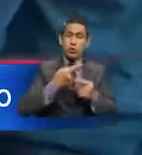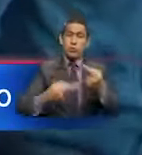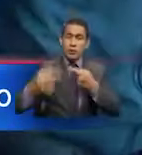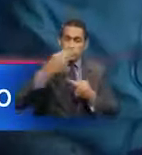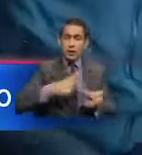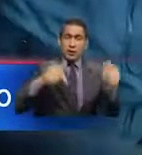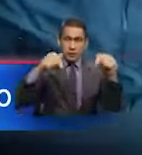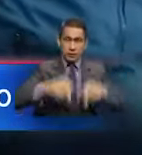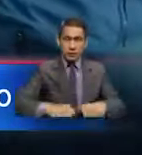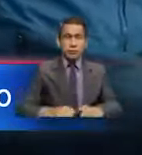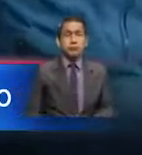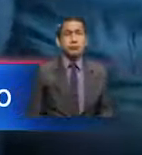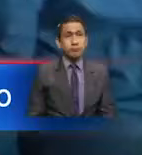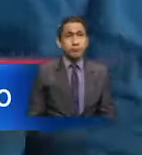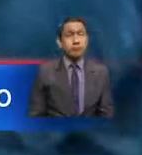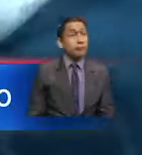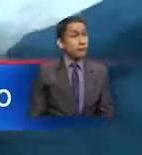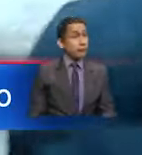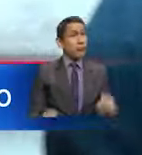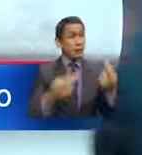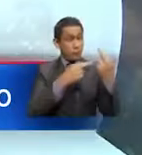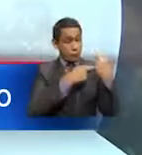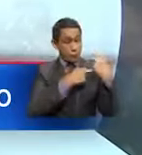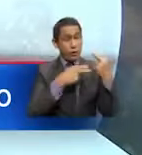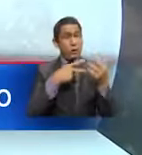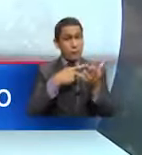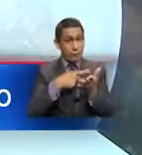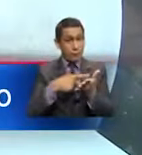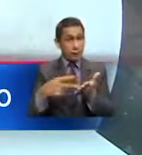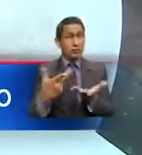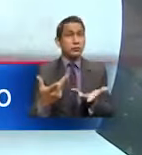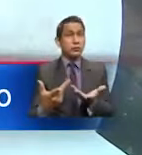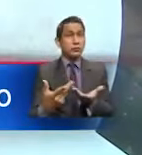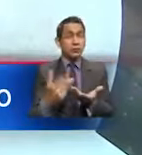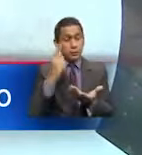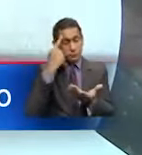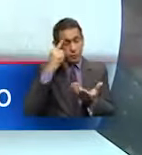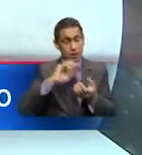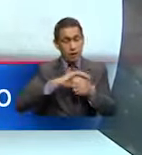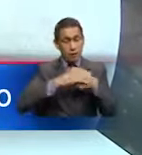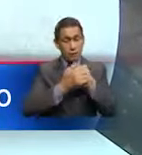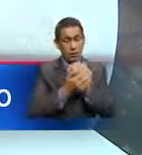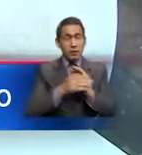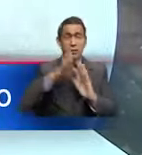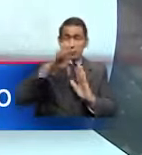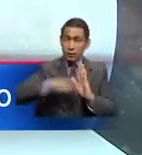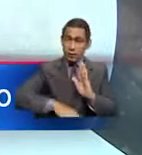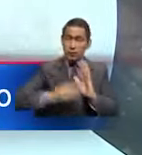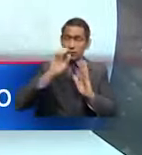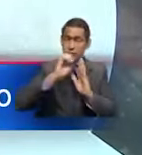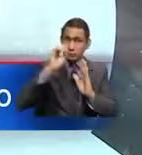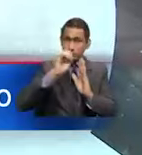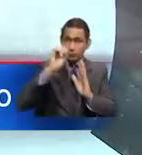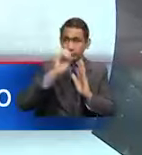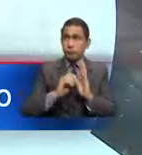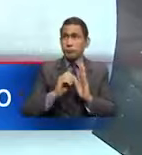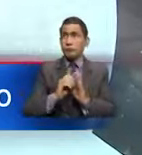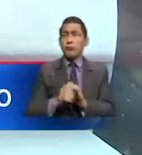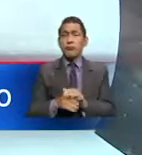importante también cumplir con esa obligación rápido para aprovechar los descuentos. Sí, sí, sí, claro. Yo he tratado de hacer eso, pero como